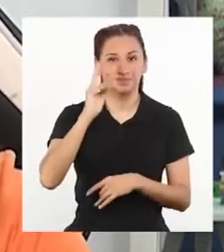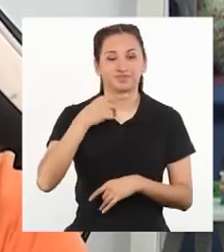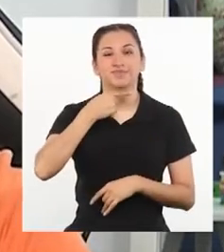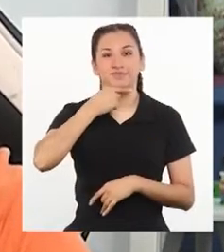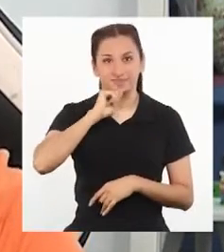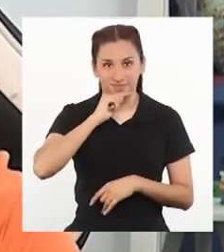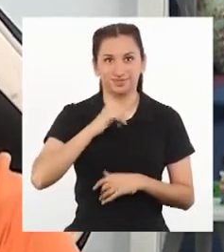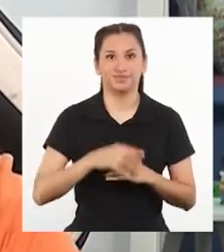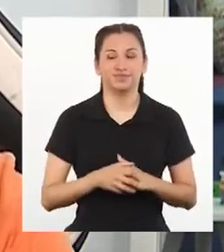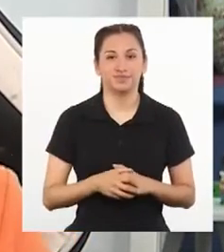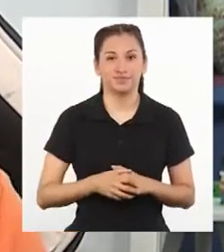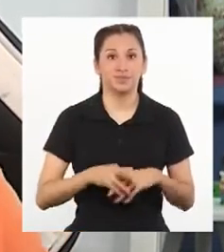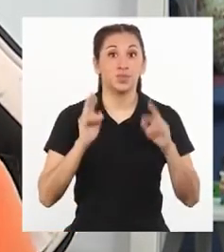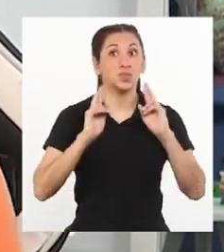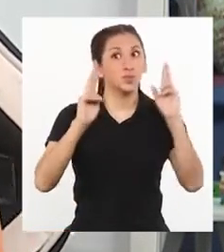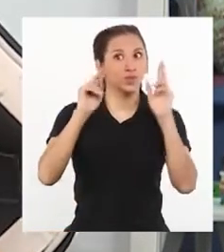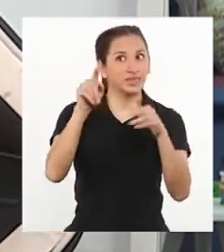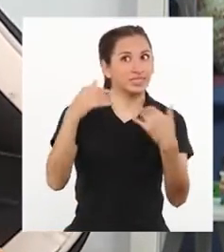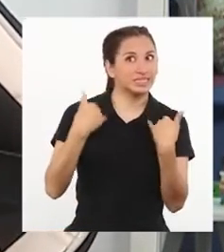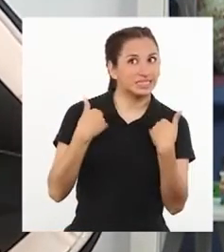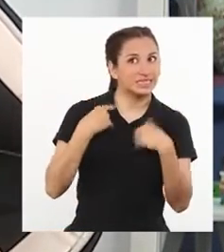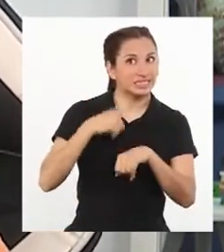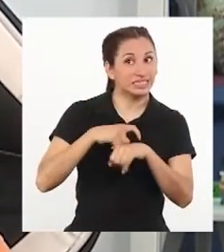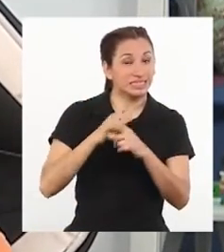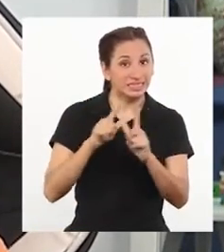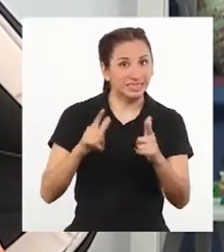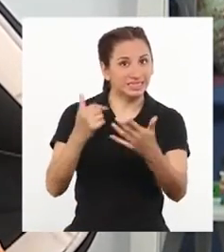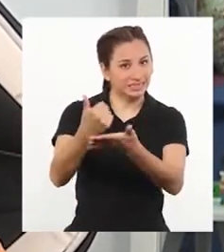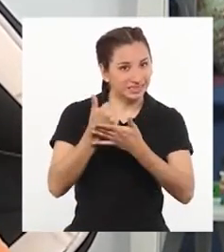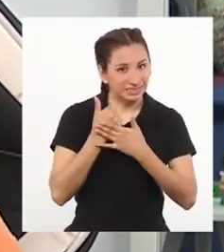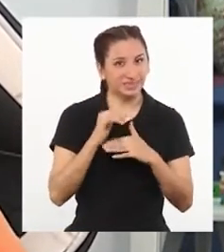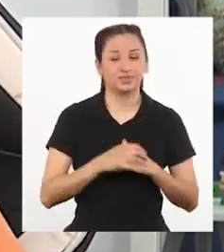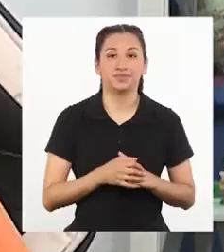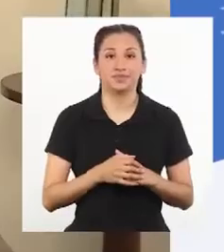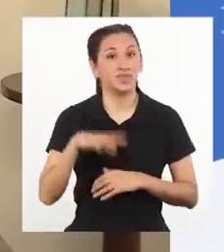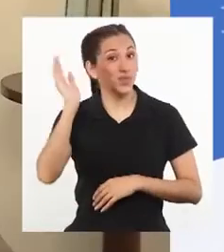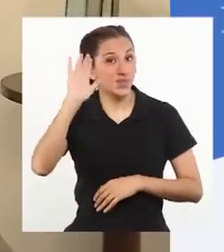Conectémonos con la profesora. Ojalá esté disponible